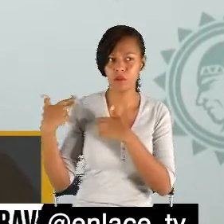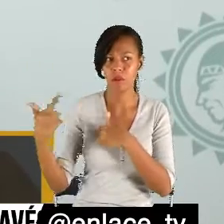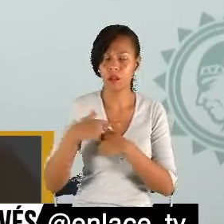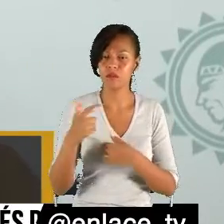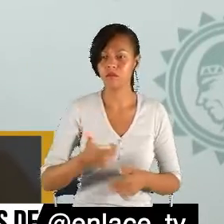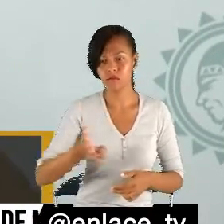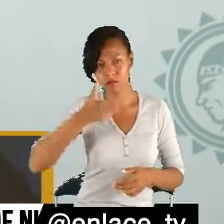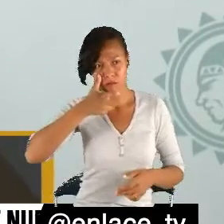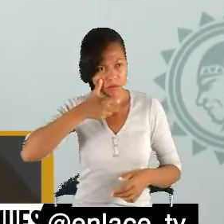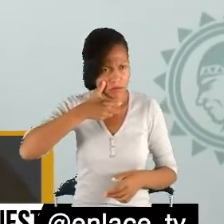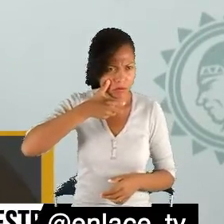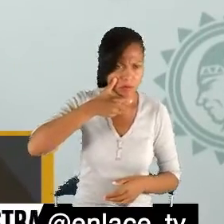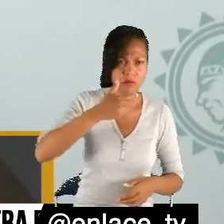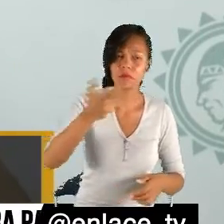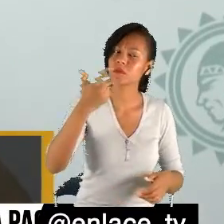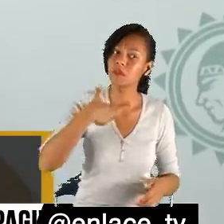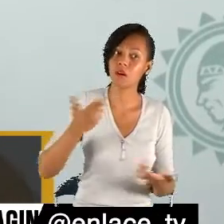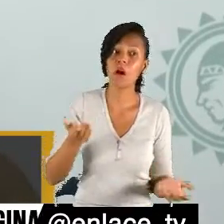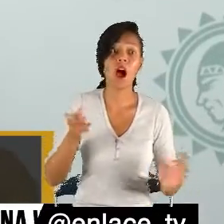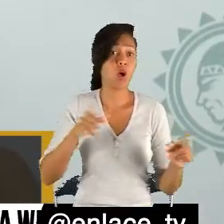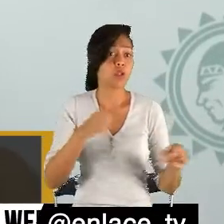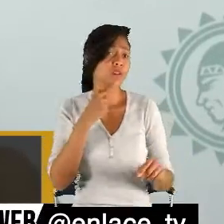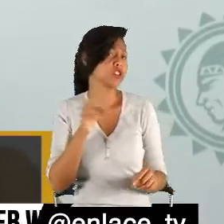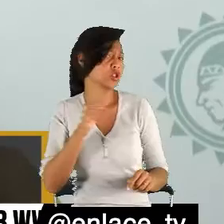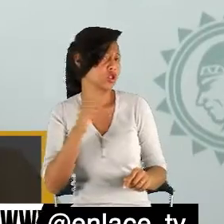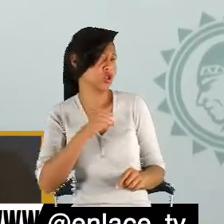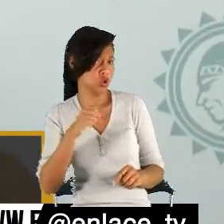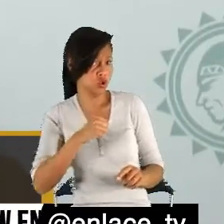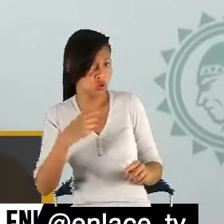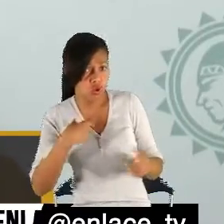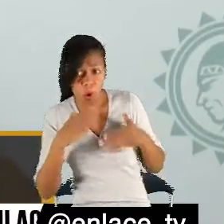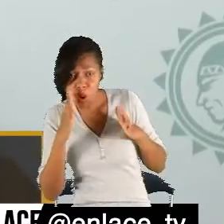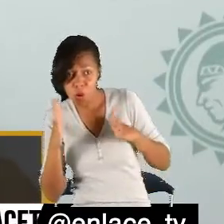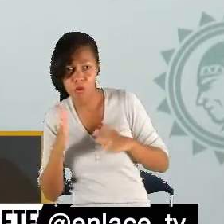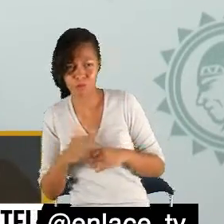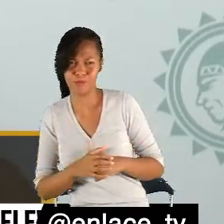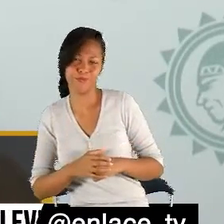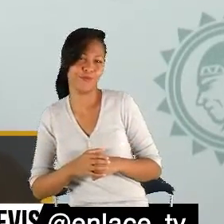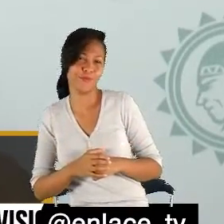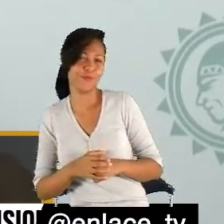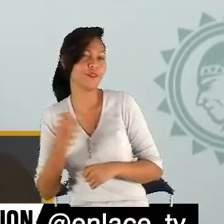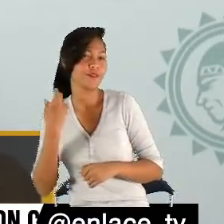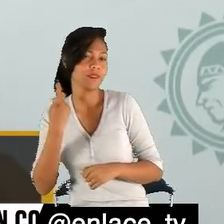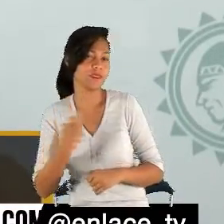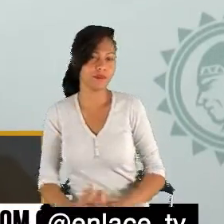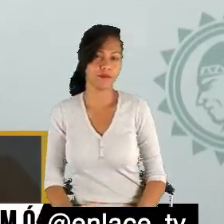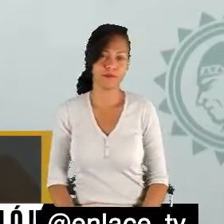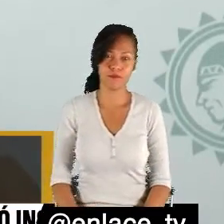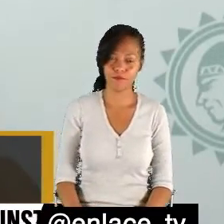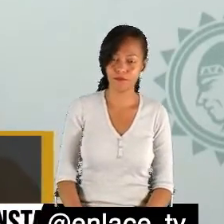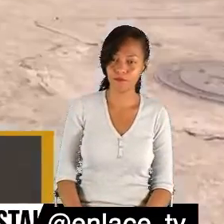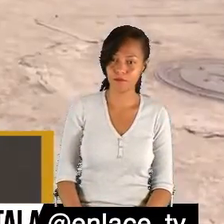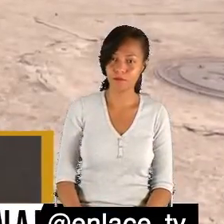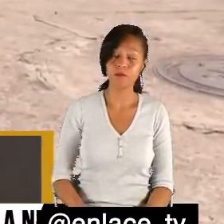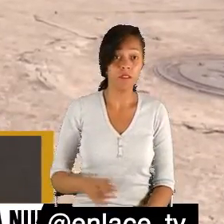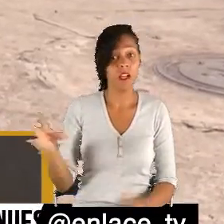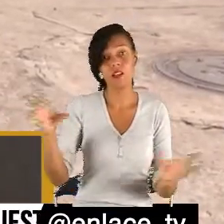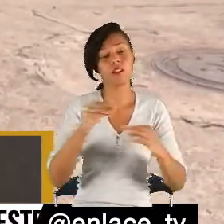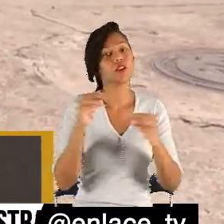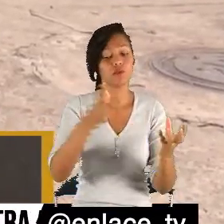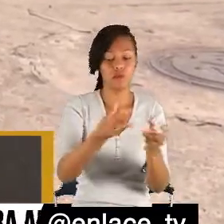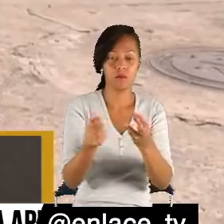seria ellos dicen que están haciendo están haciendo cosas para contrarrestar esta situación pero no es suficiente para esa extensión llamado a las autoridades para que se